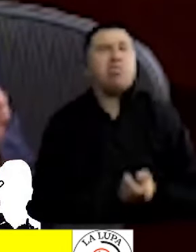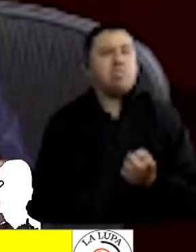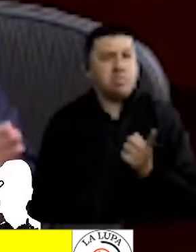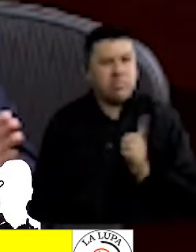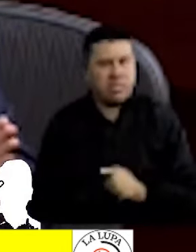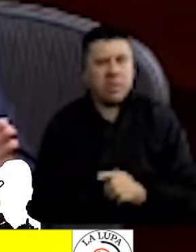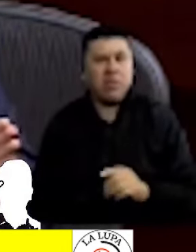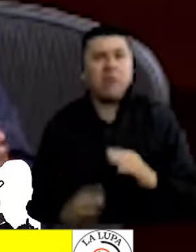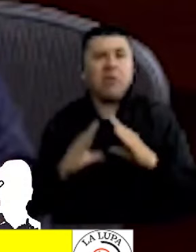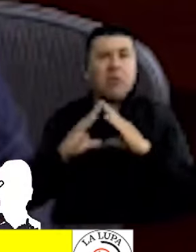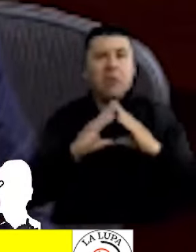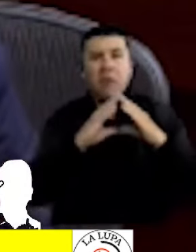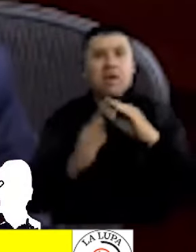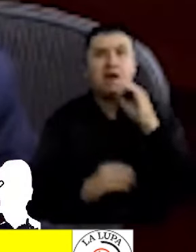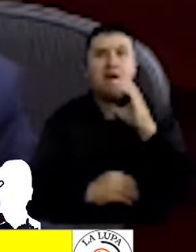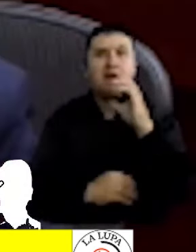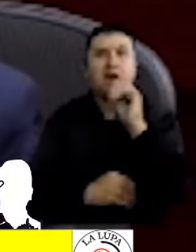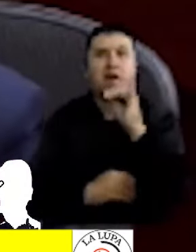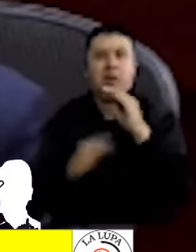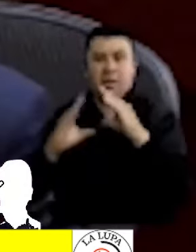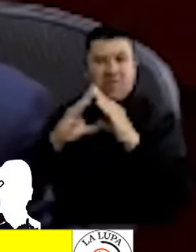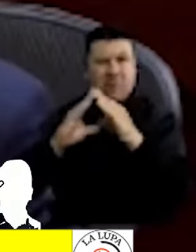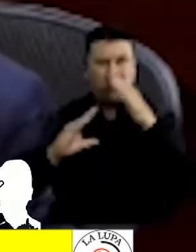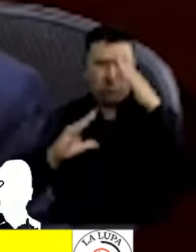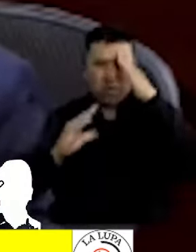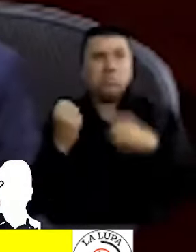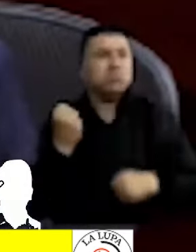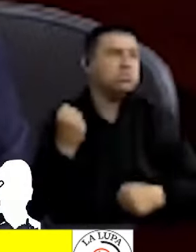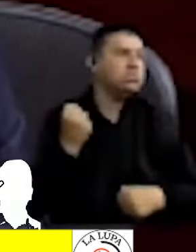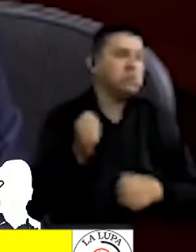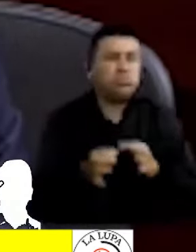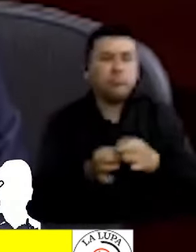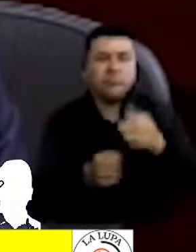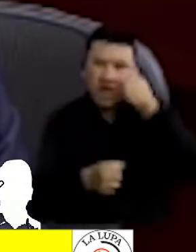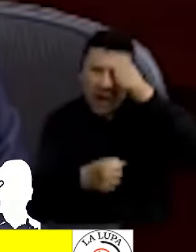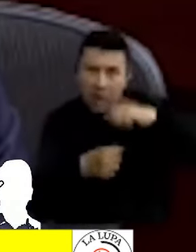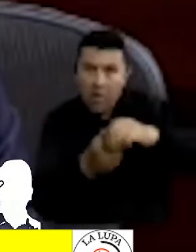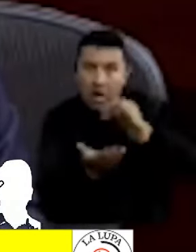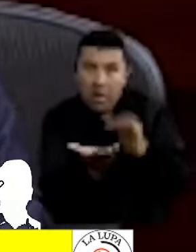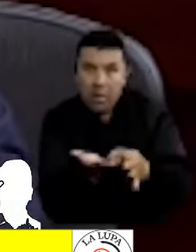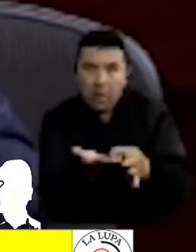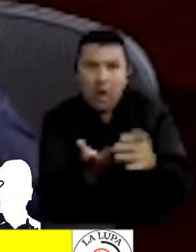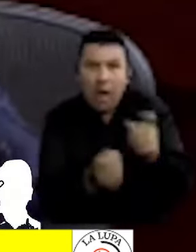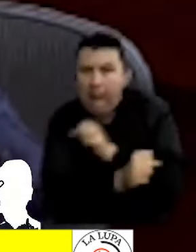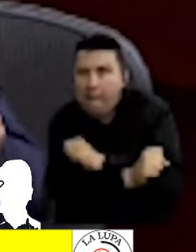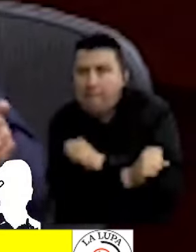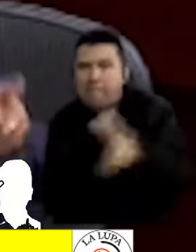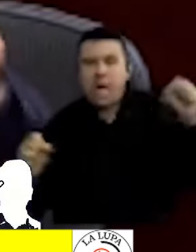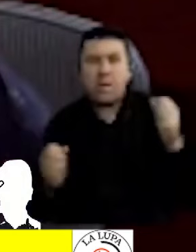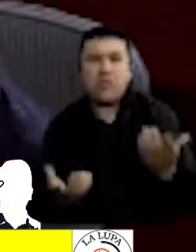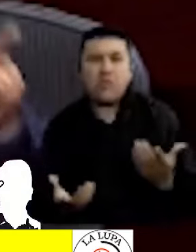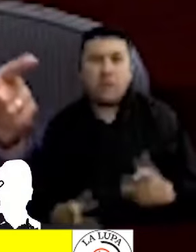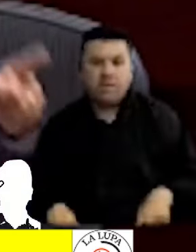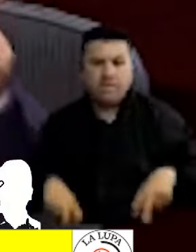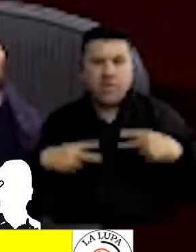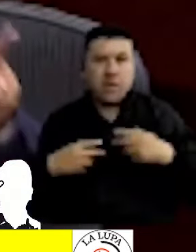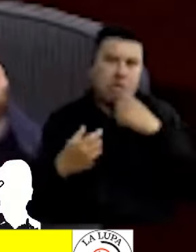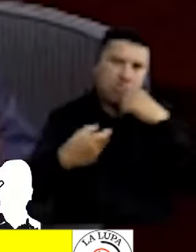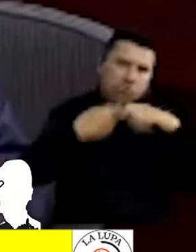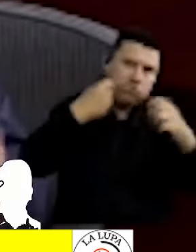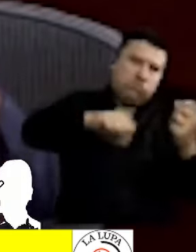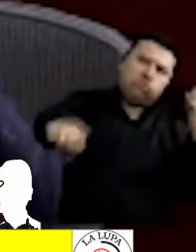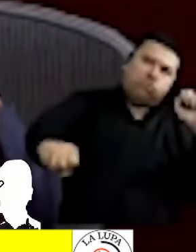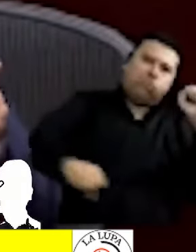al CAI, a un CAI en el municipio de Arauca capital, poniendo en riesgo, con una granada, con